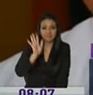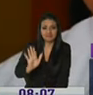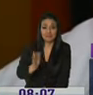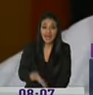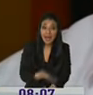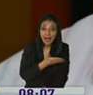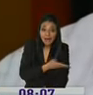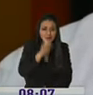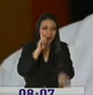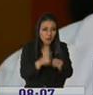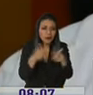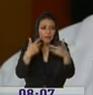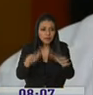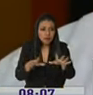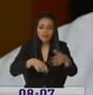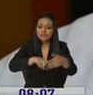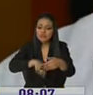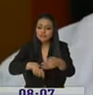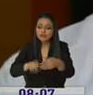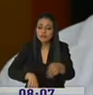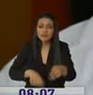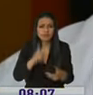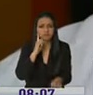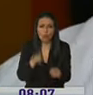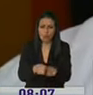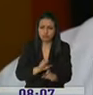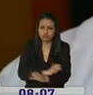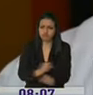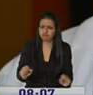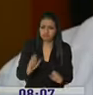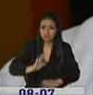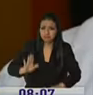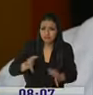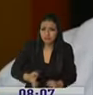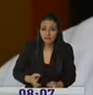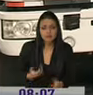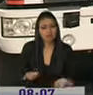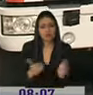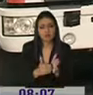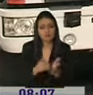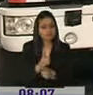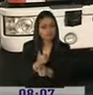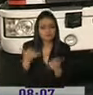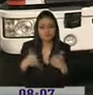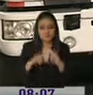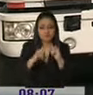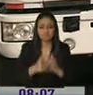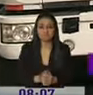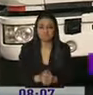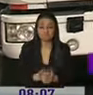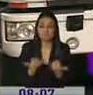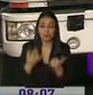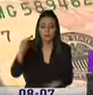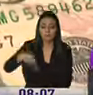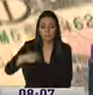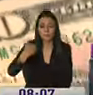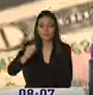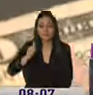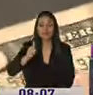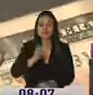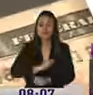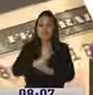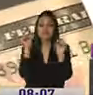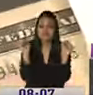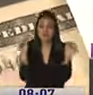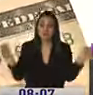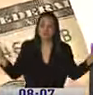han faltado a un documento firmado. Por eso estamos reunidos y vamos a continuar nosotros con la presión. A las 10 de la mañana de este martes está convocada una reunión